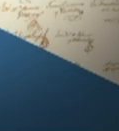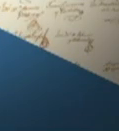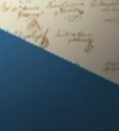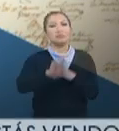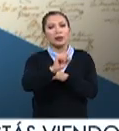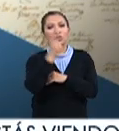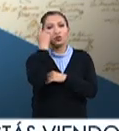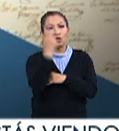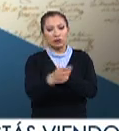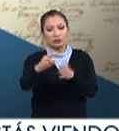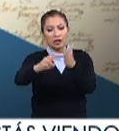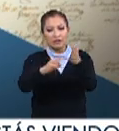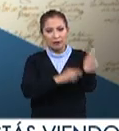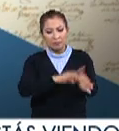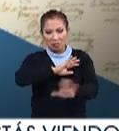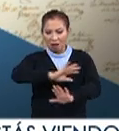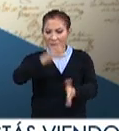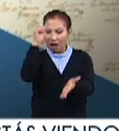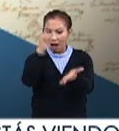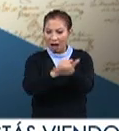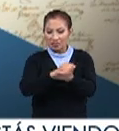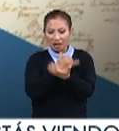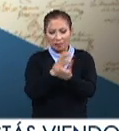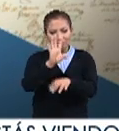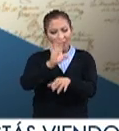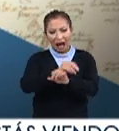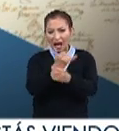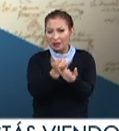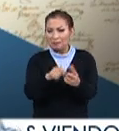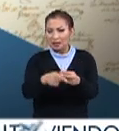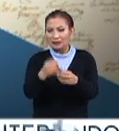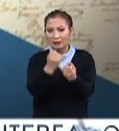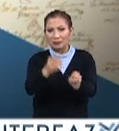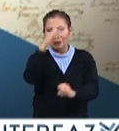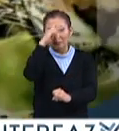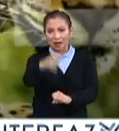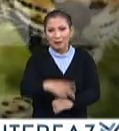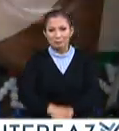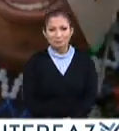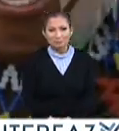En 1821 se firma el Acta de Independencia de México.